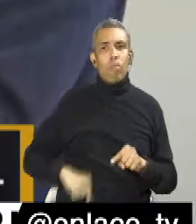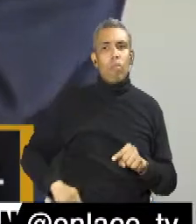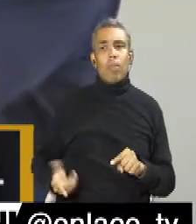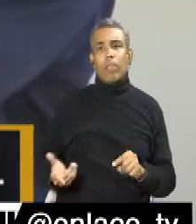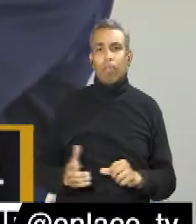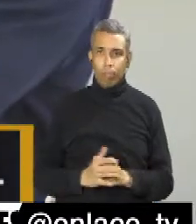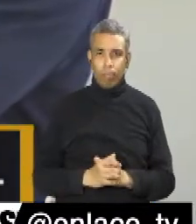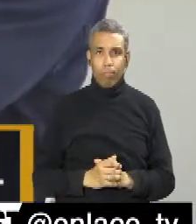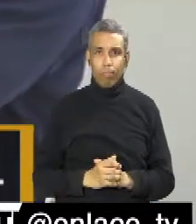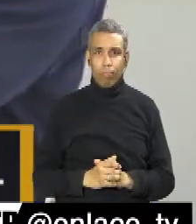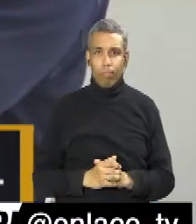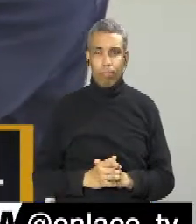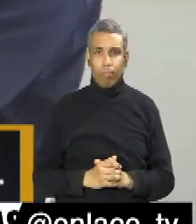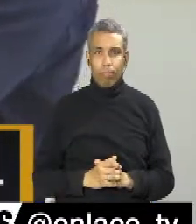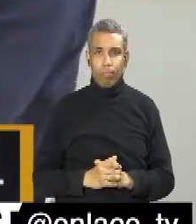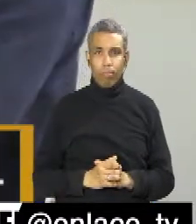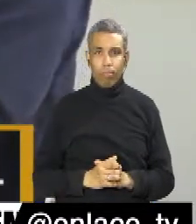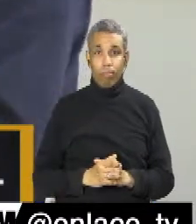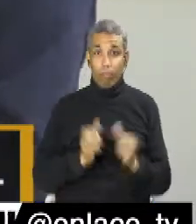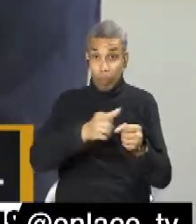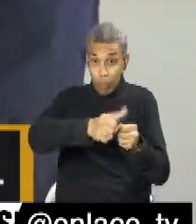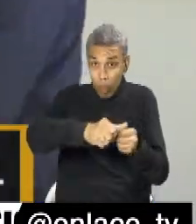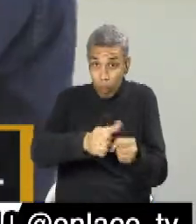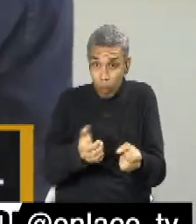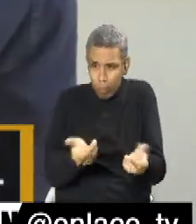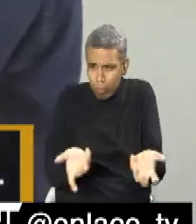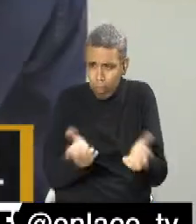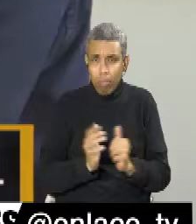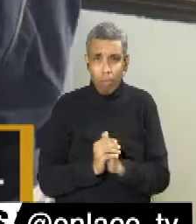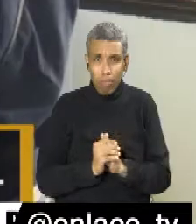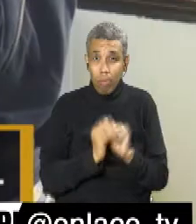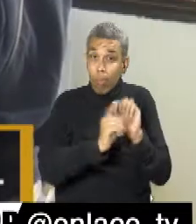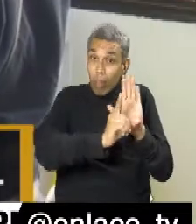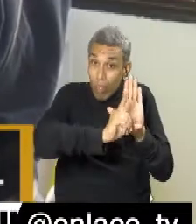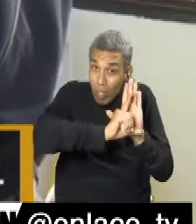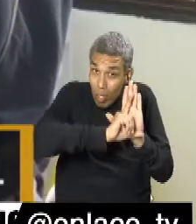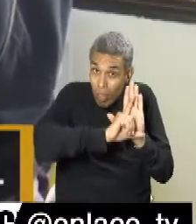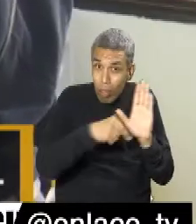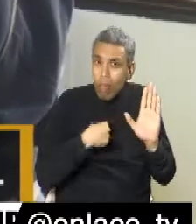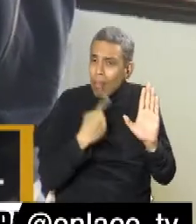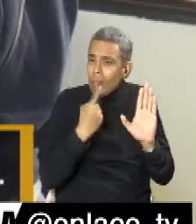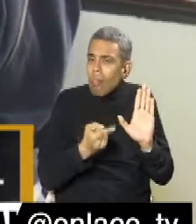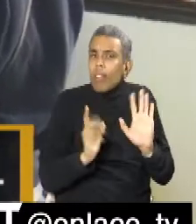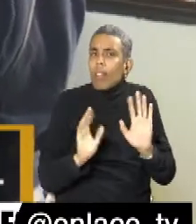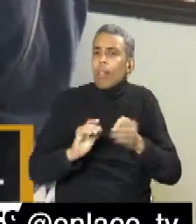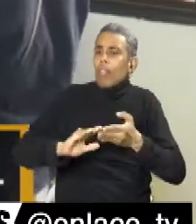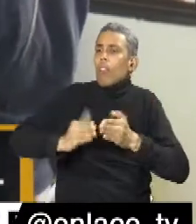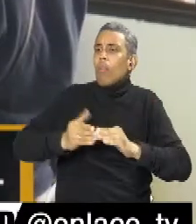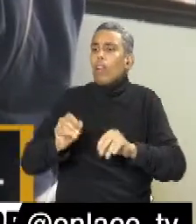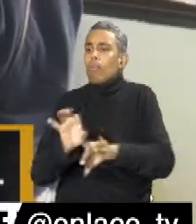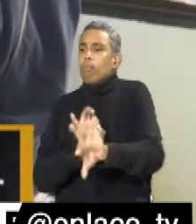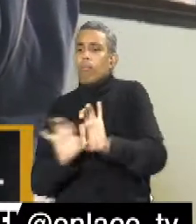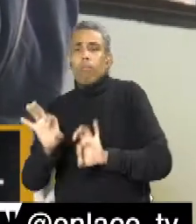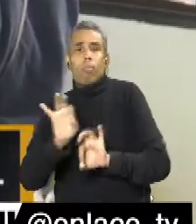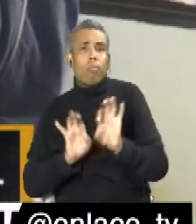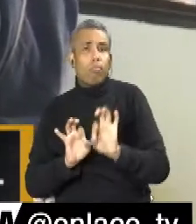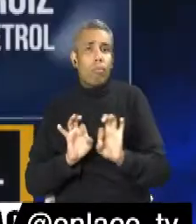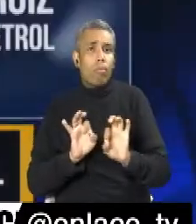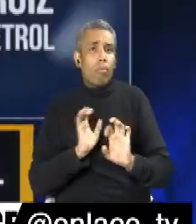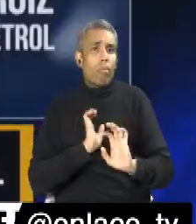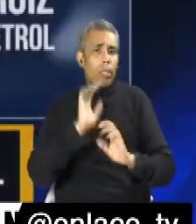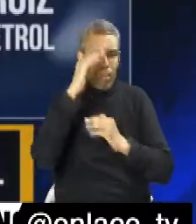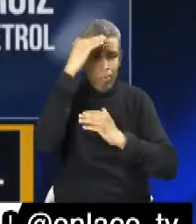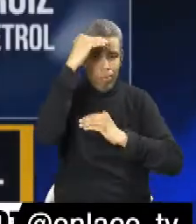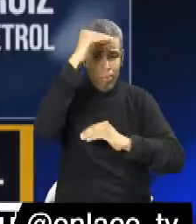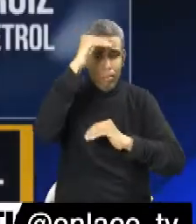De acuerdo con la compañía, la empresa no puede estar por encima de lo establecido por la ley que regula la contratación en lugares de explotación petrolera. Nosotros hacemos